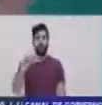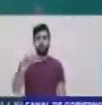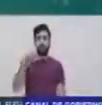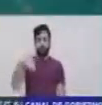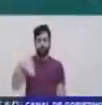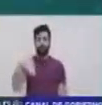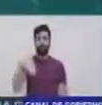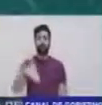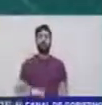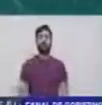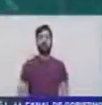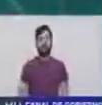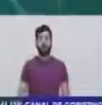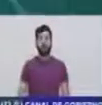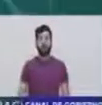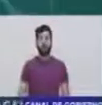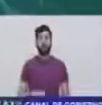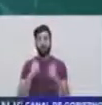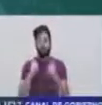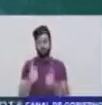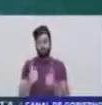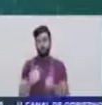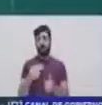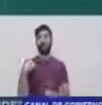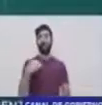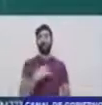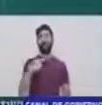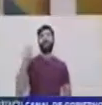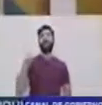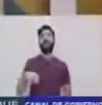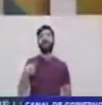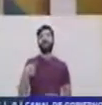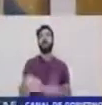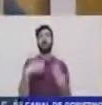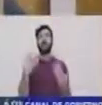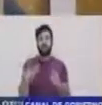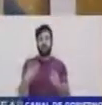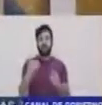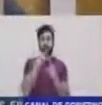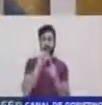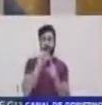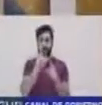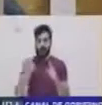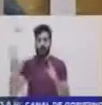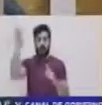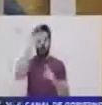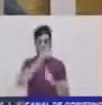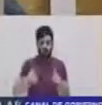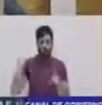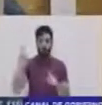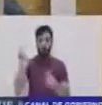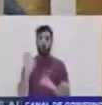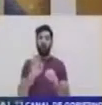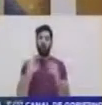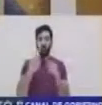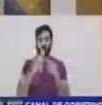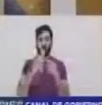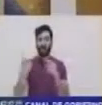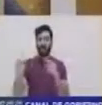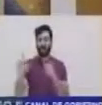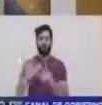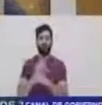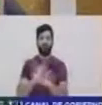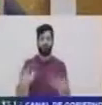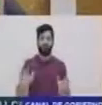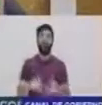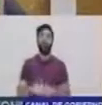Nosotros lo que necesitamos dijimos que era el radio o el diámetro del círculo. Esa diagonal, si se dan cuenta